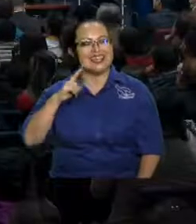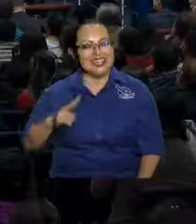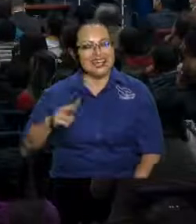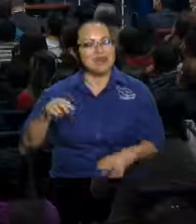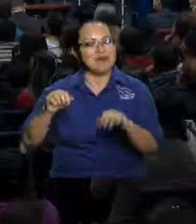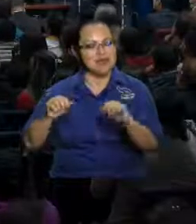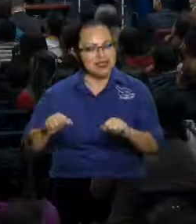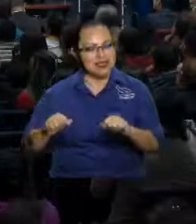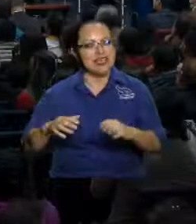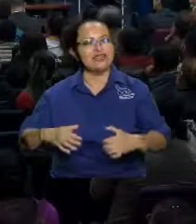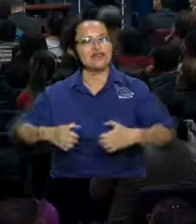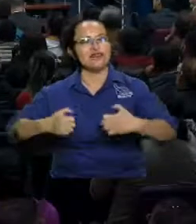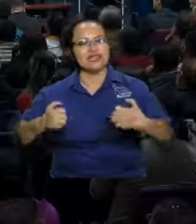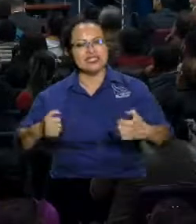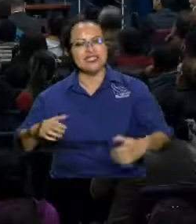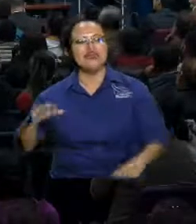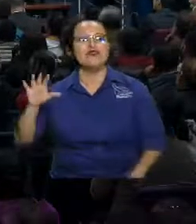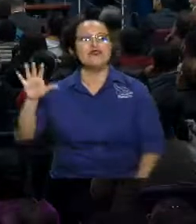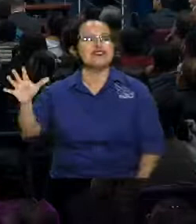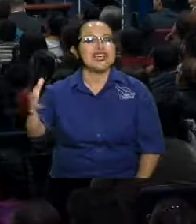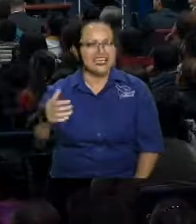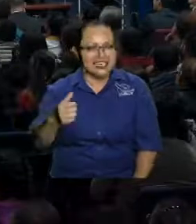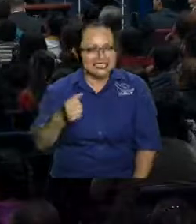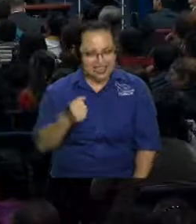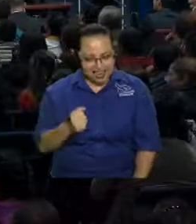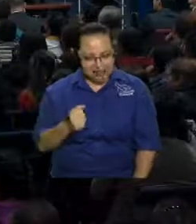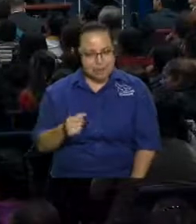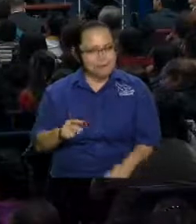Si en verdad puede, nos va a alcanzar.